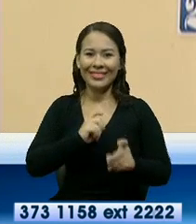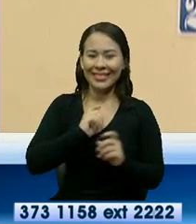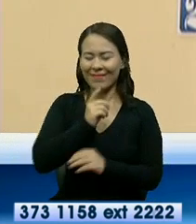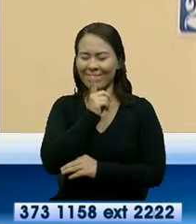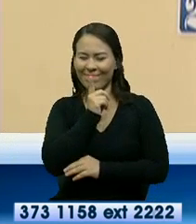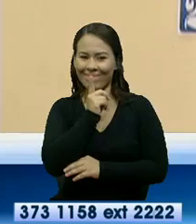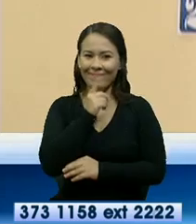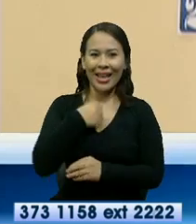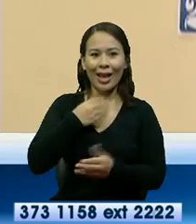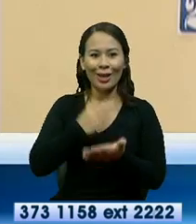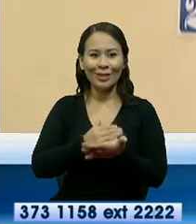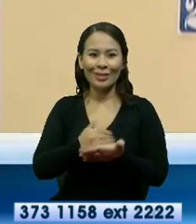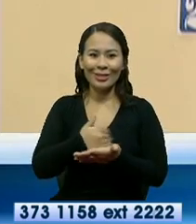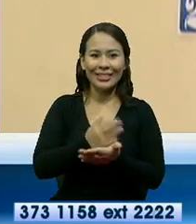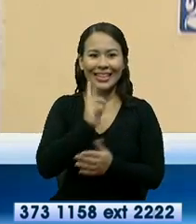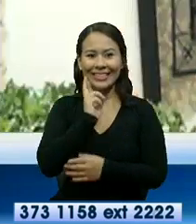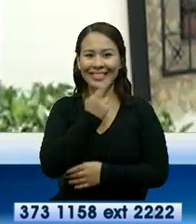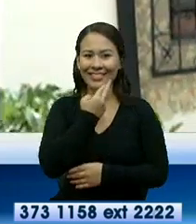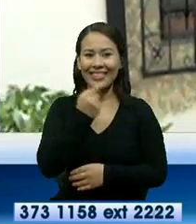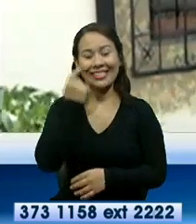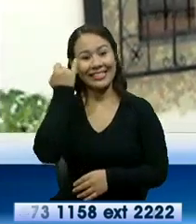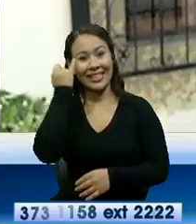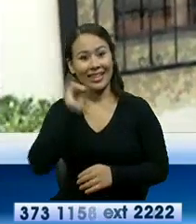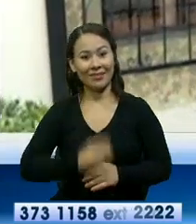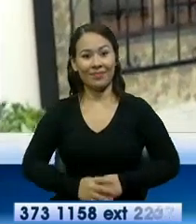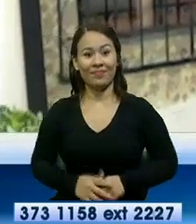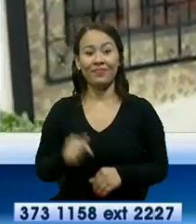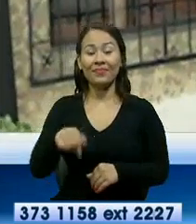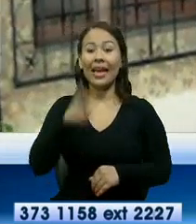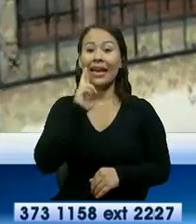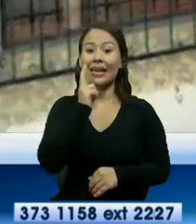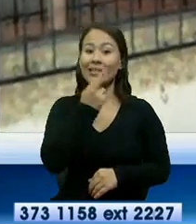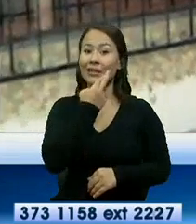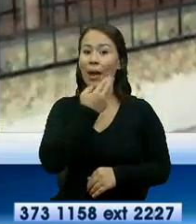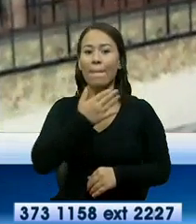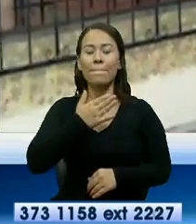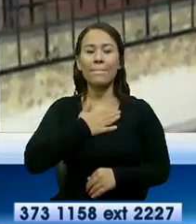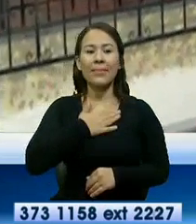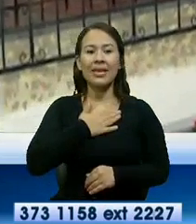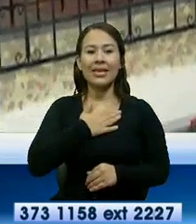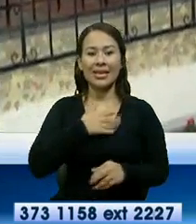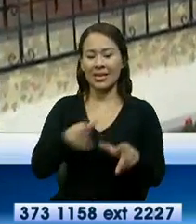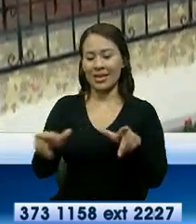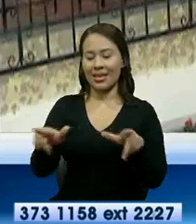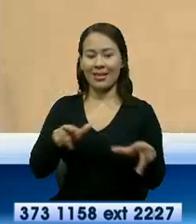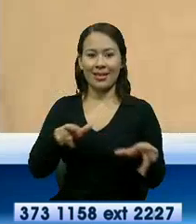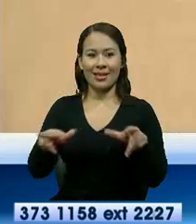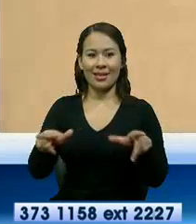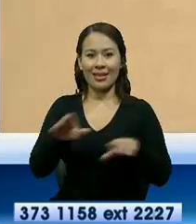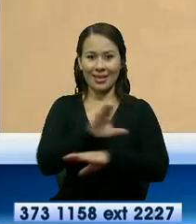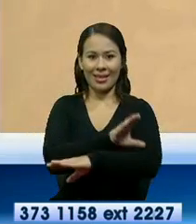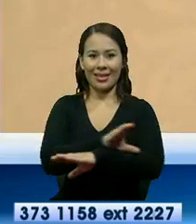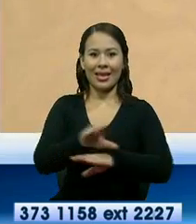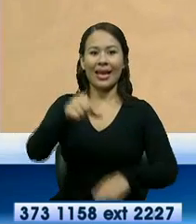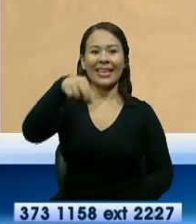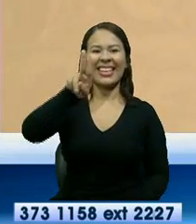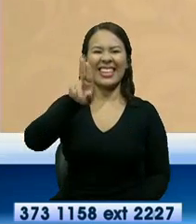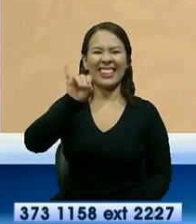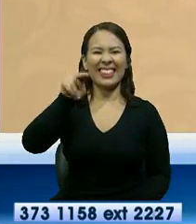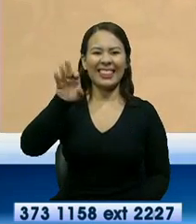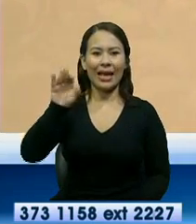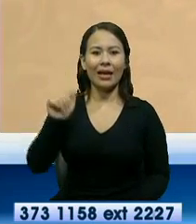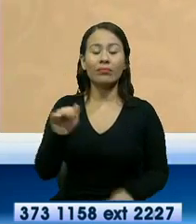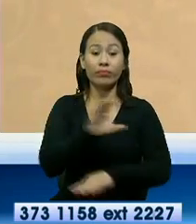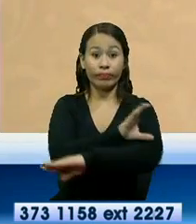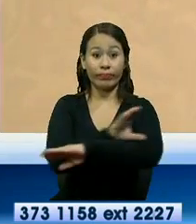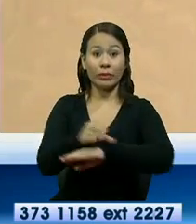de de la comida y del restaurante el restaurant se llama mi quinta mi quinta restaurante porque el nombre porque antes de esta propiedad